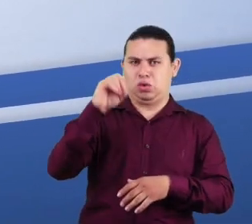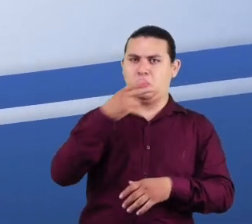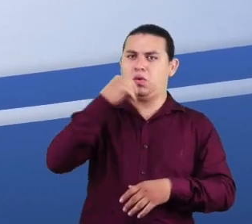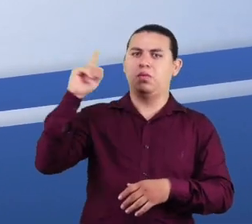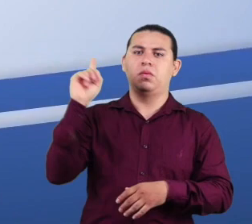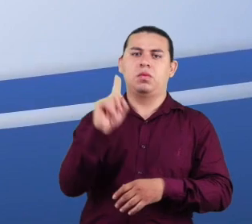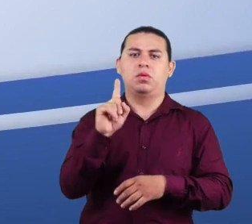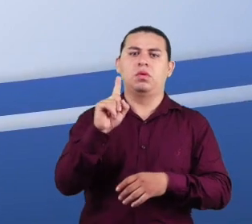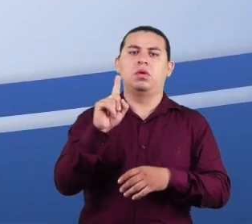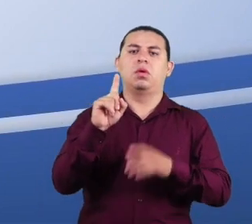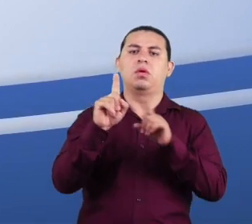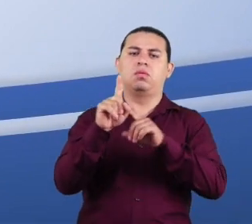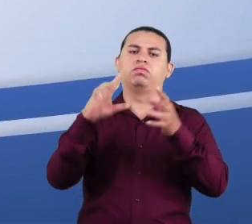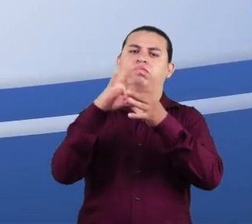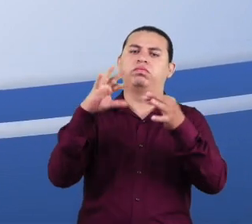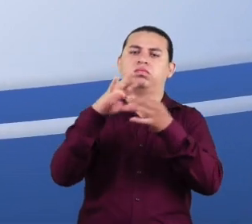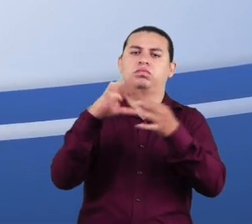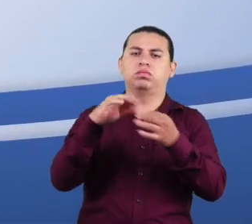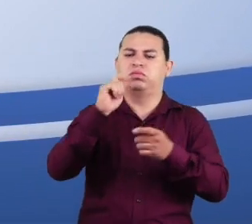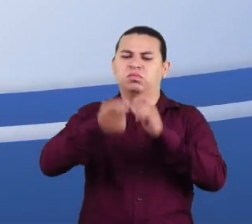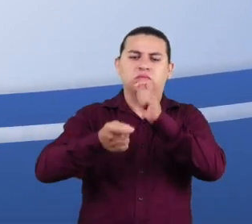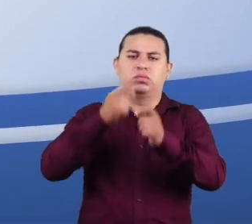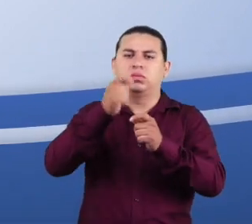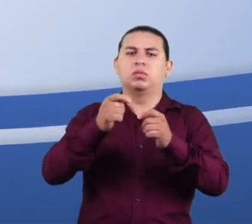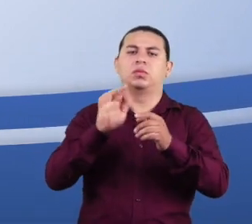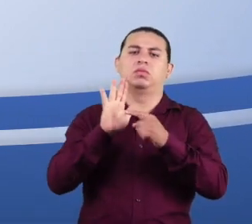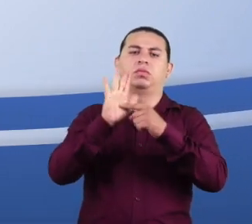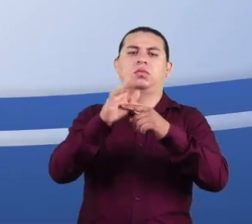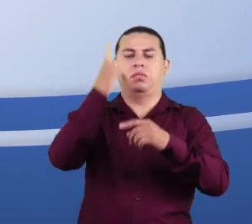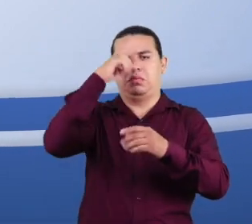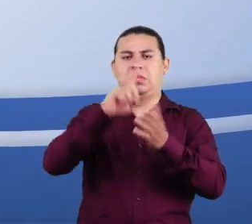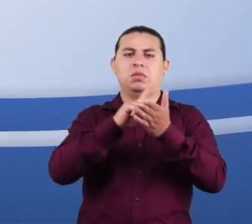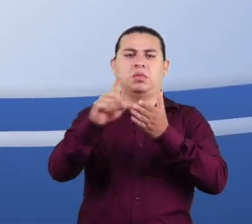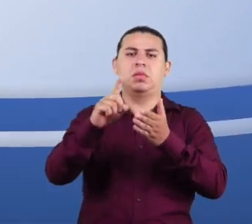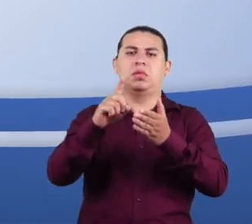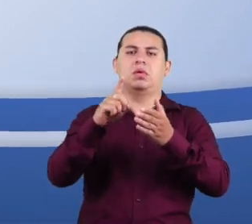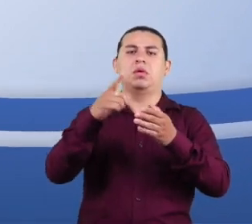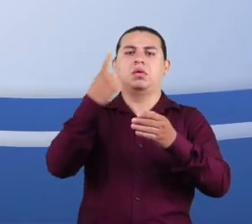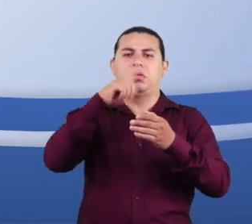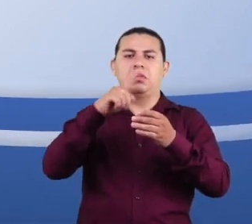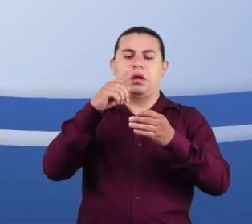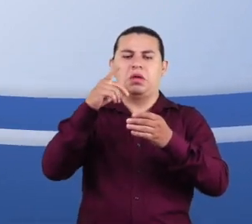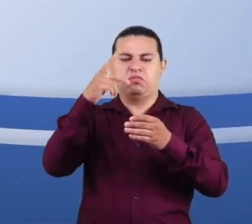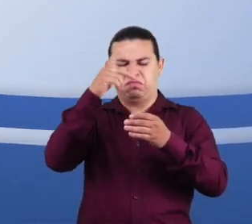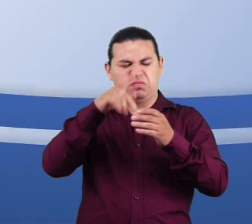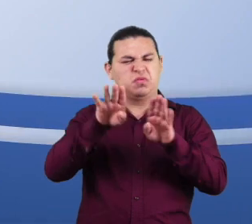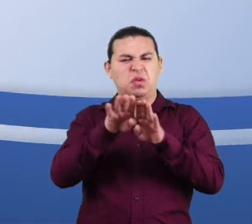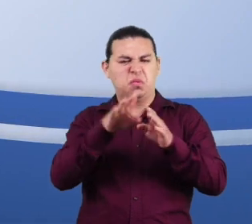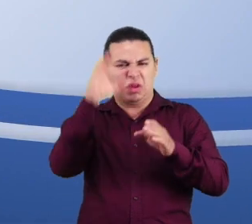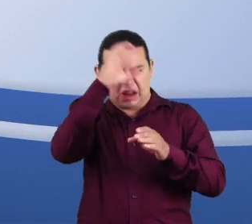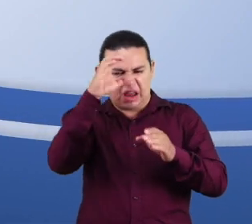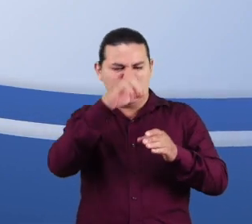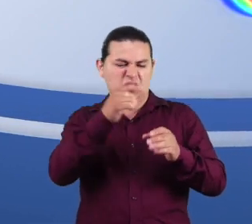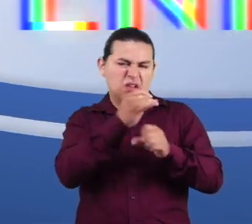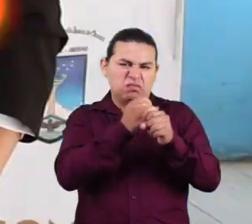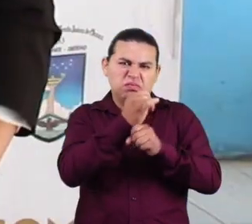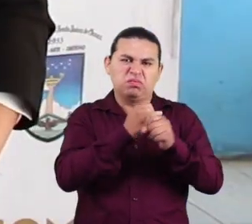Borges, egresado de nuestra máxima casa de estudios y vicepresidente de la Academia Mexicana de Ciencias Penales. ¡Chécate